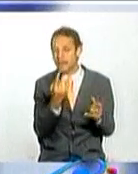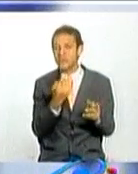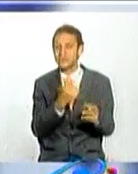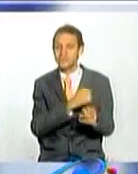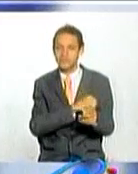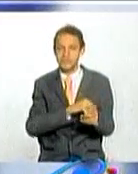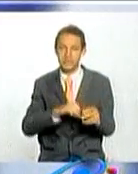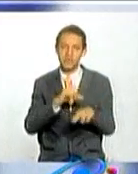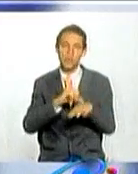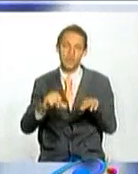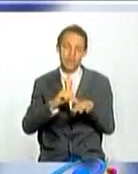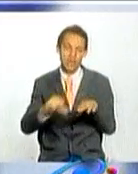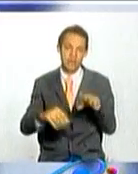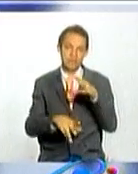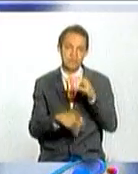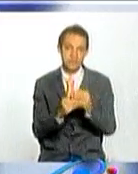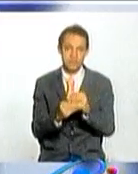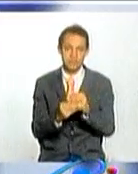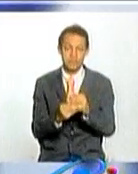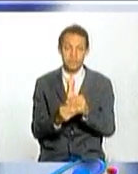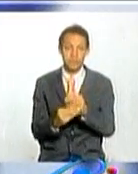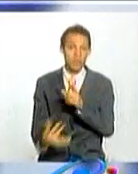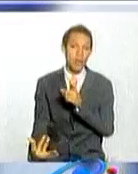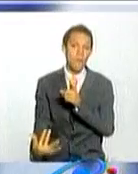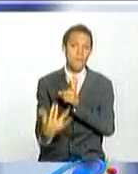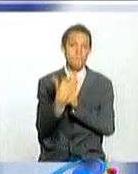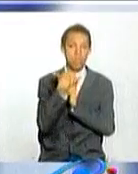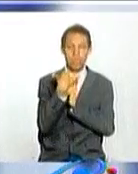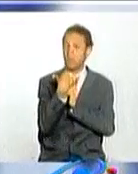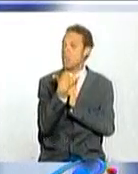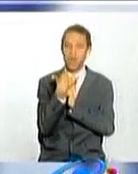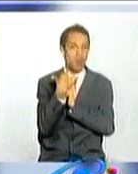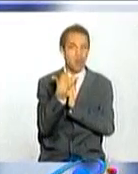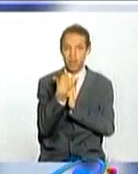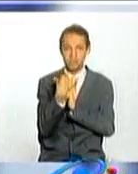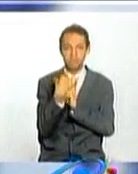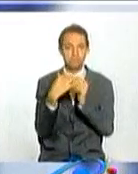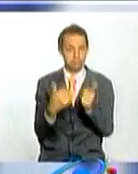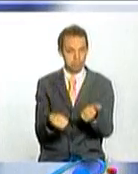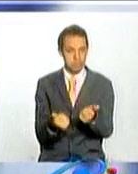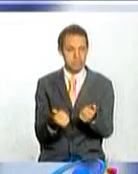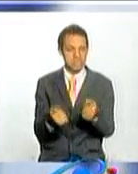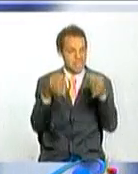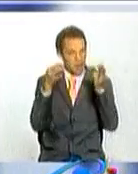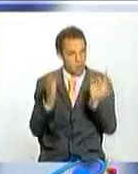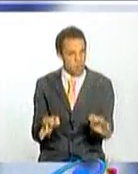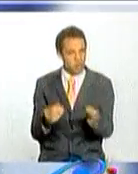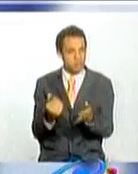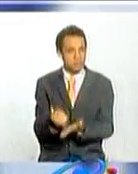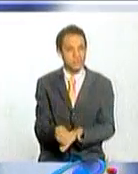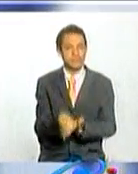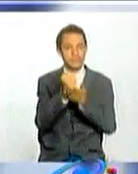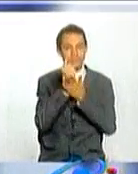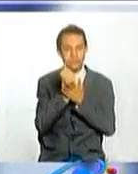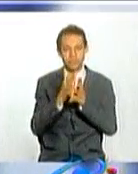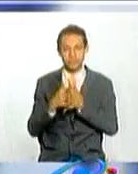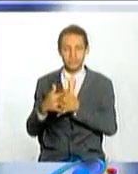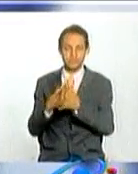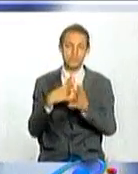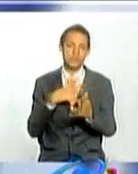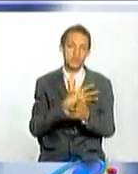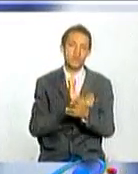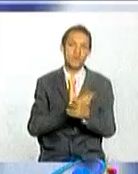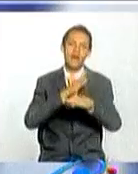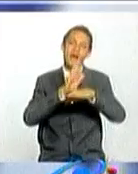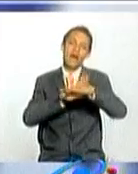ecografía. Recuerden que este es un método que no es invasivo y es el método ideal. Esto es digamos que es parte de todo el proceso que nosotros decimos que